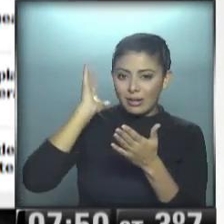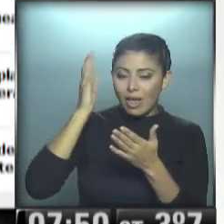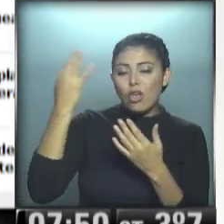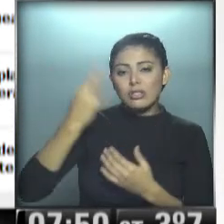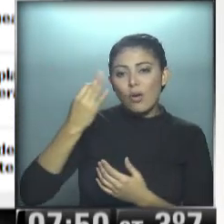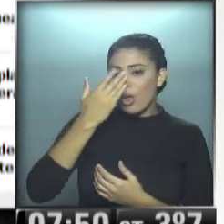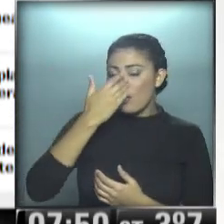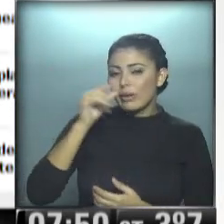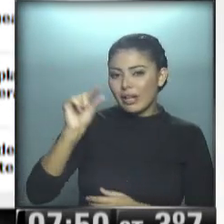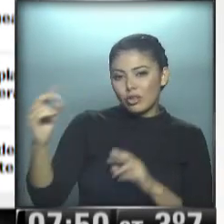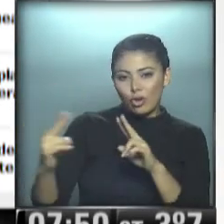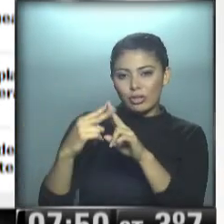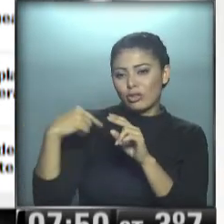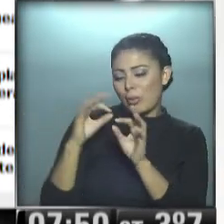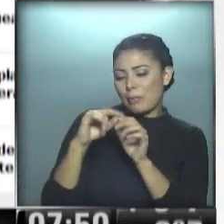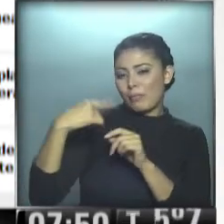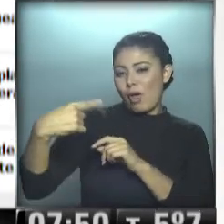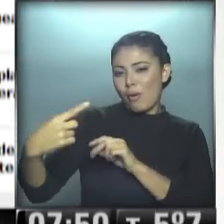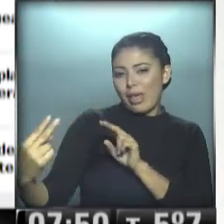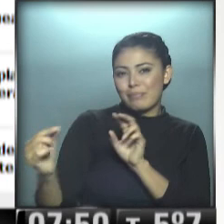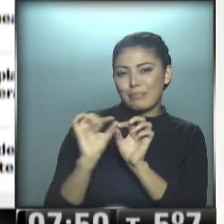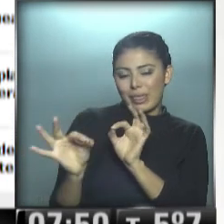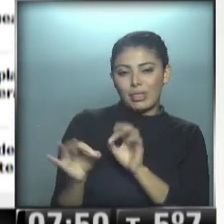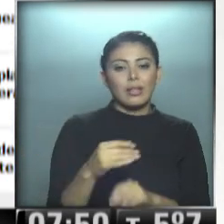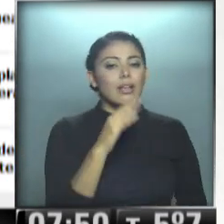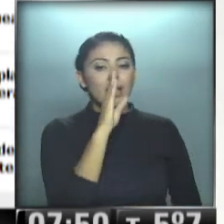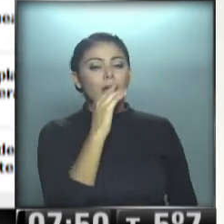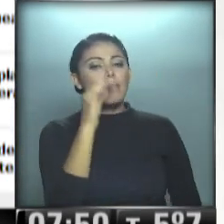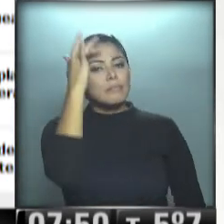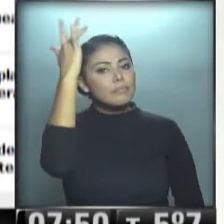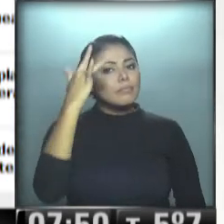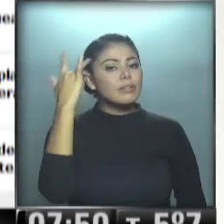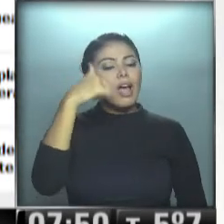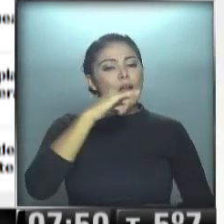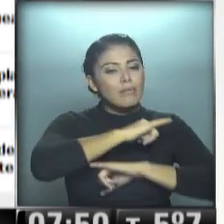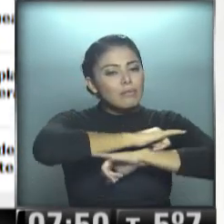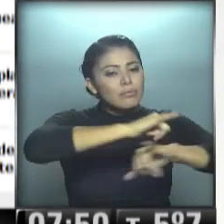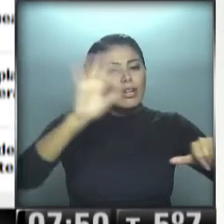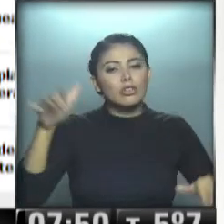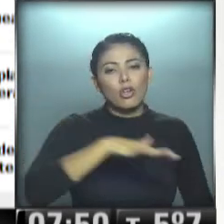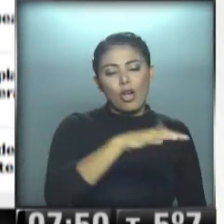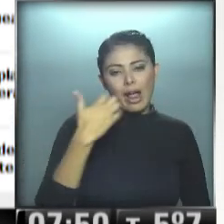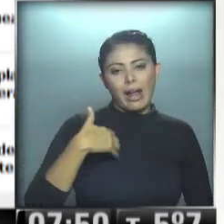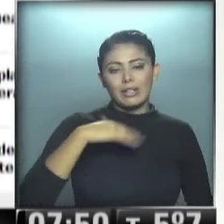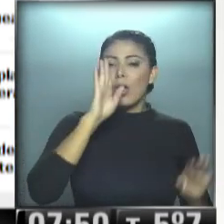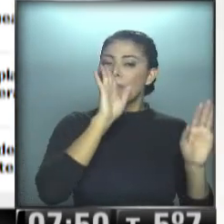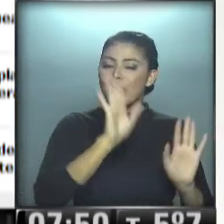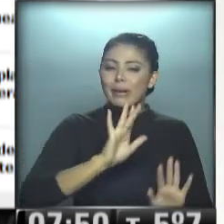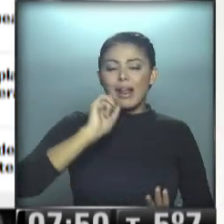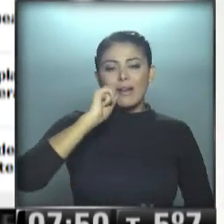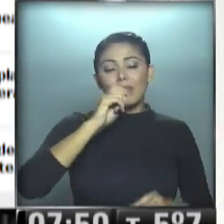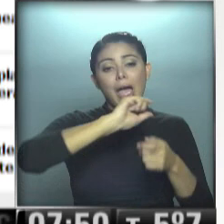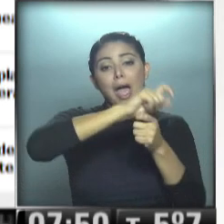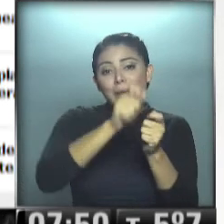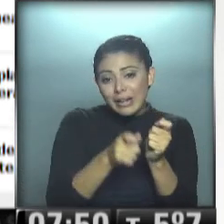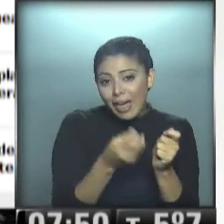lo estaré viendo dentro de un rato. Estamos aquí a pocas cuadras de distancia. El mensaje correcto que llegue ahora a todos los argentinos y que nos preparemos con unas lindas, no sé, empanadas,